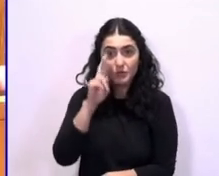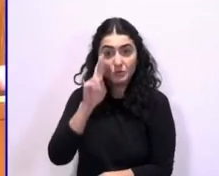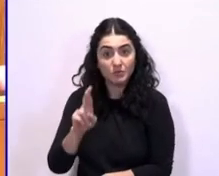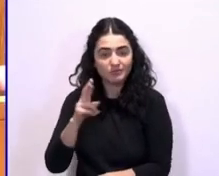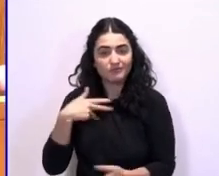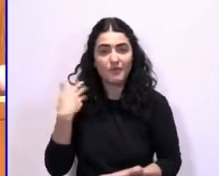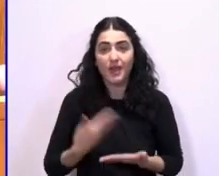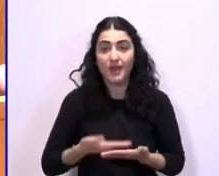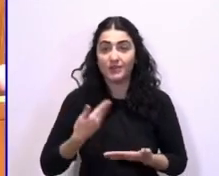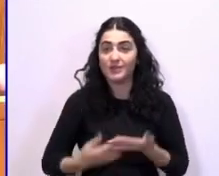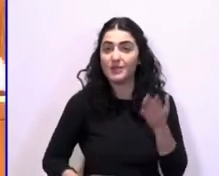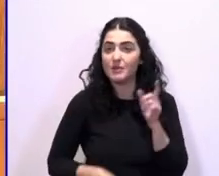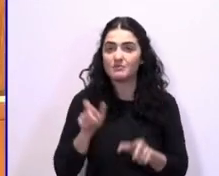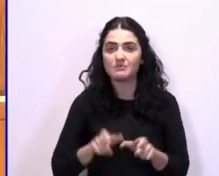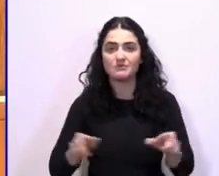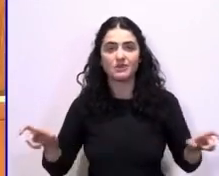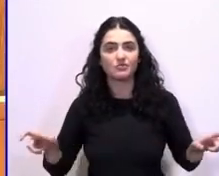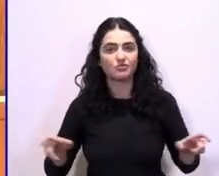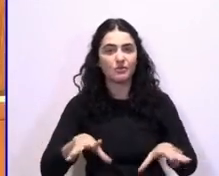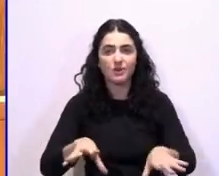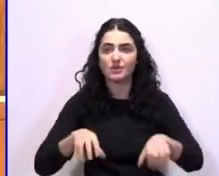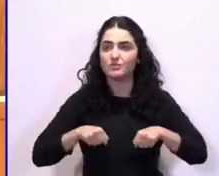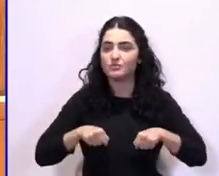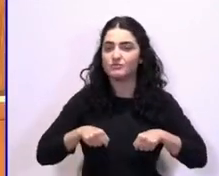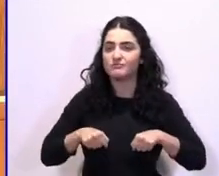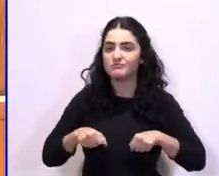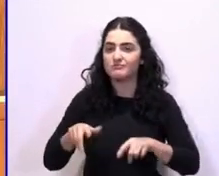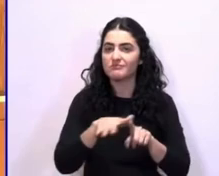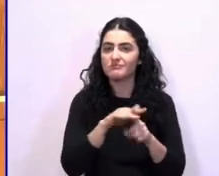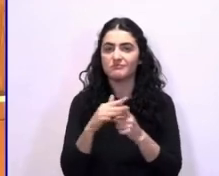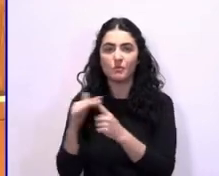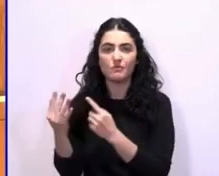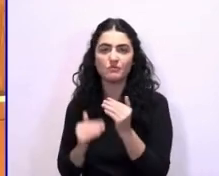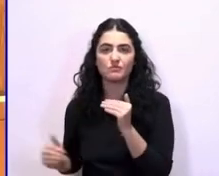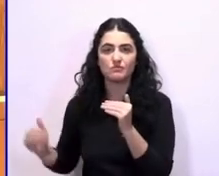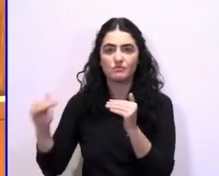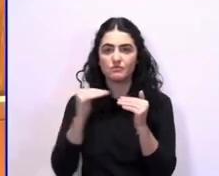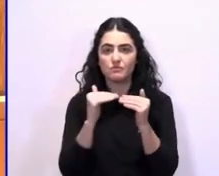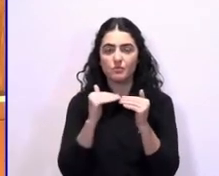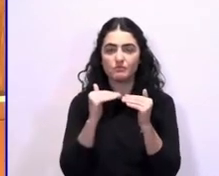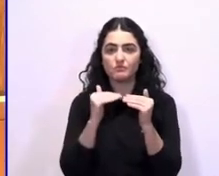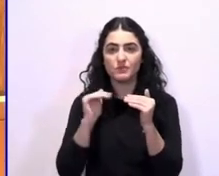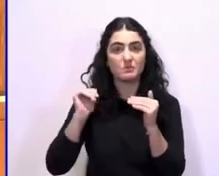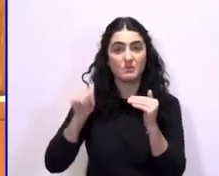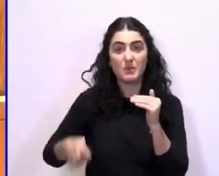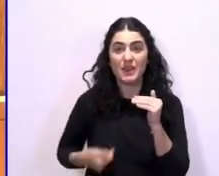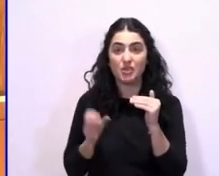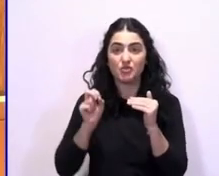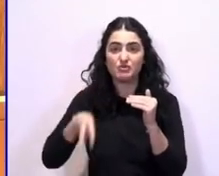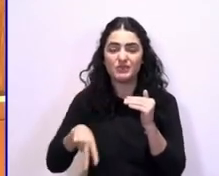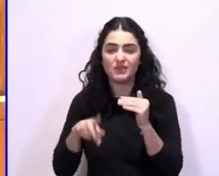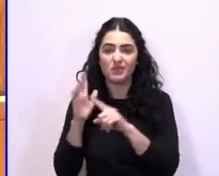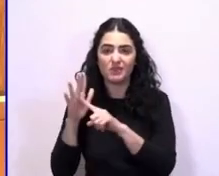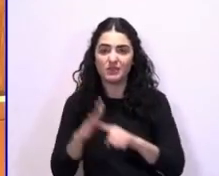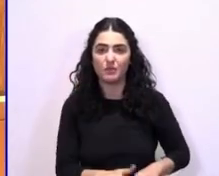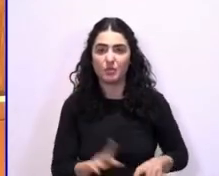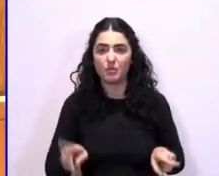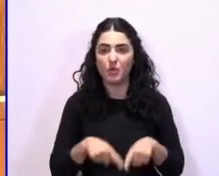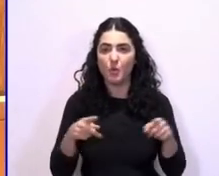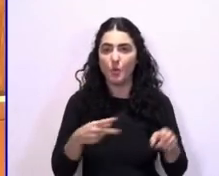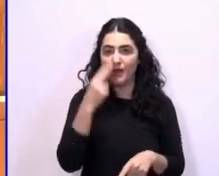las personas sean acogidas en igualdad de condiciones, sin privilegios ni discriminaciones, ya sean católicas,